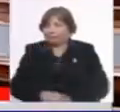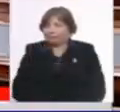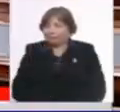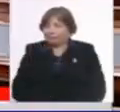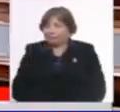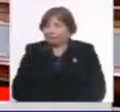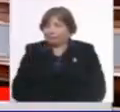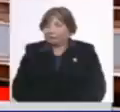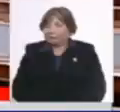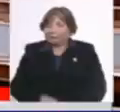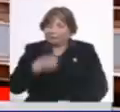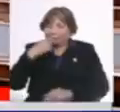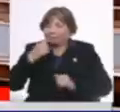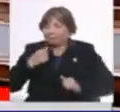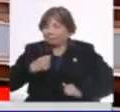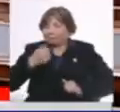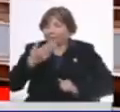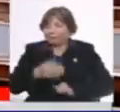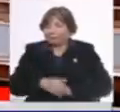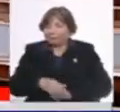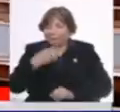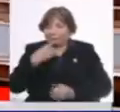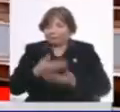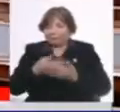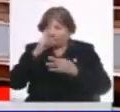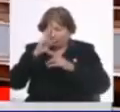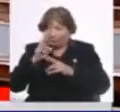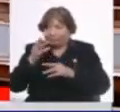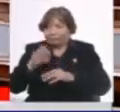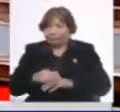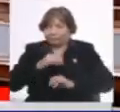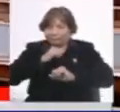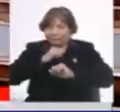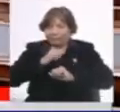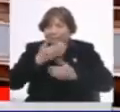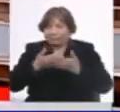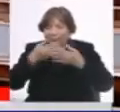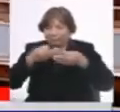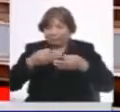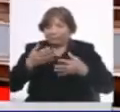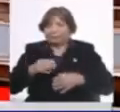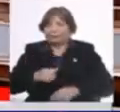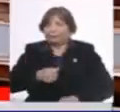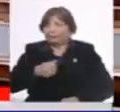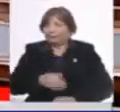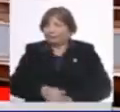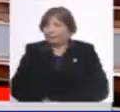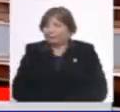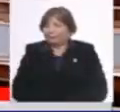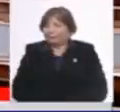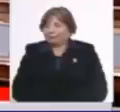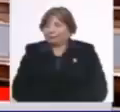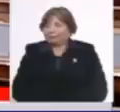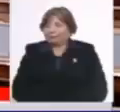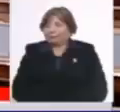Entiendo que usted tiene que hacer su defensa al... Y por eso lo respeto, porque tiene que defender, obviamente, a su ejecutivo. Señor presidente,